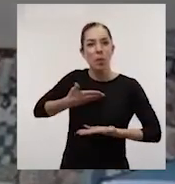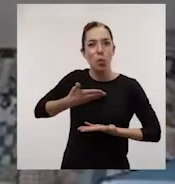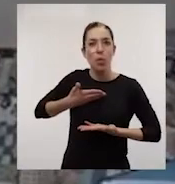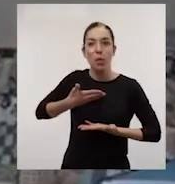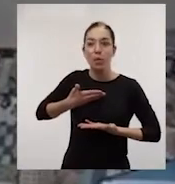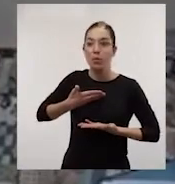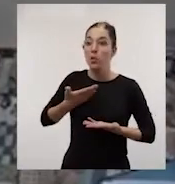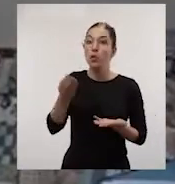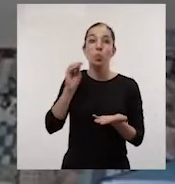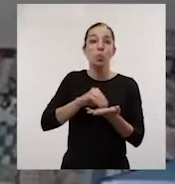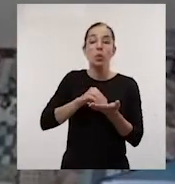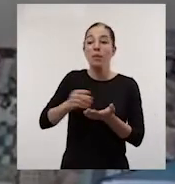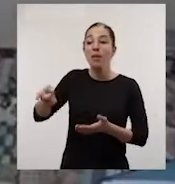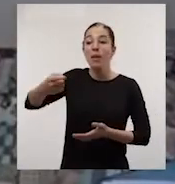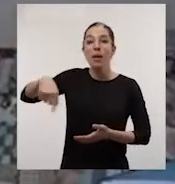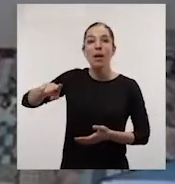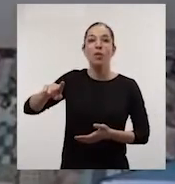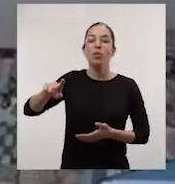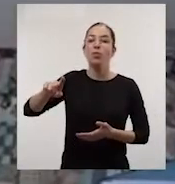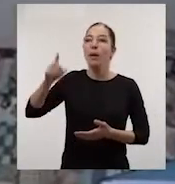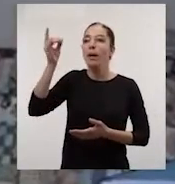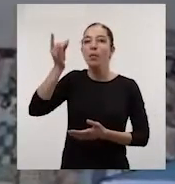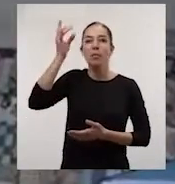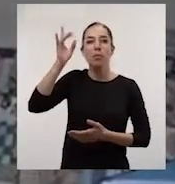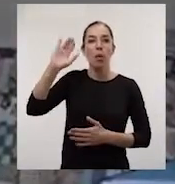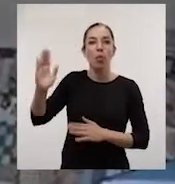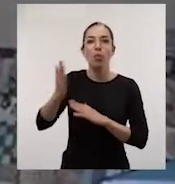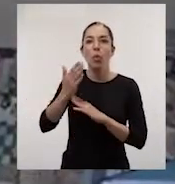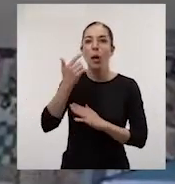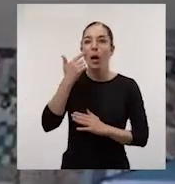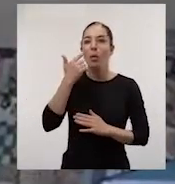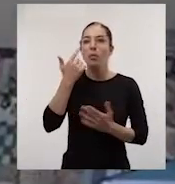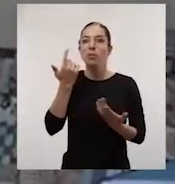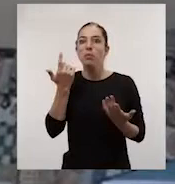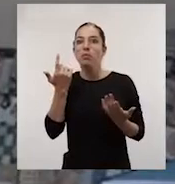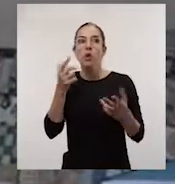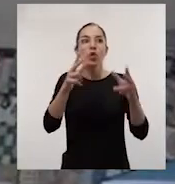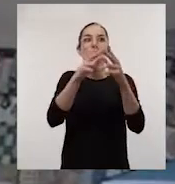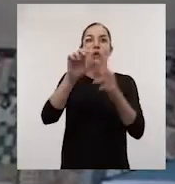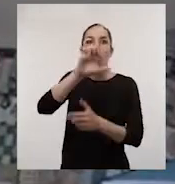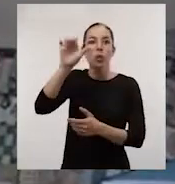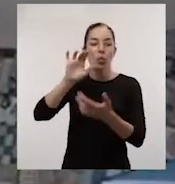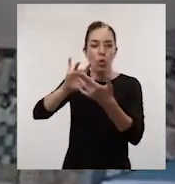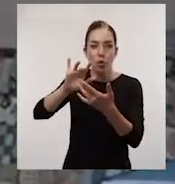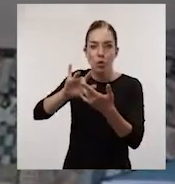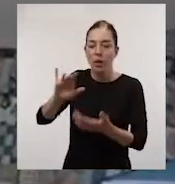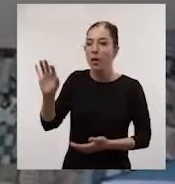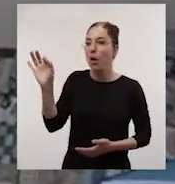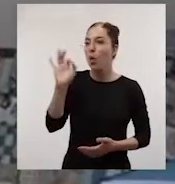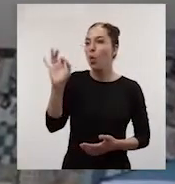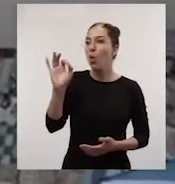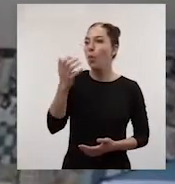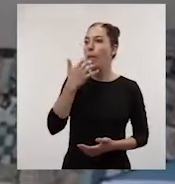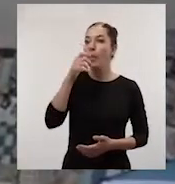la mayoría de las veces han sido ellos los que han estado proponiendo iniciativas para poder contactar con socios europeos